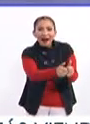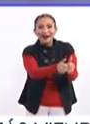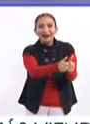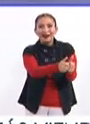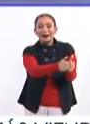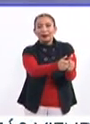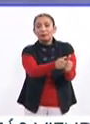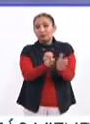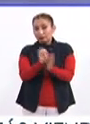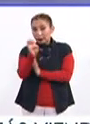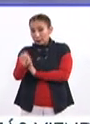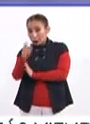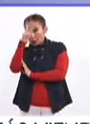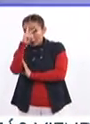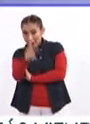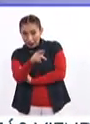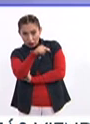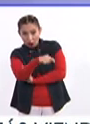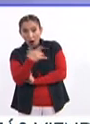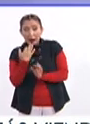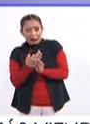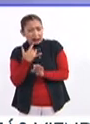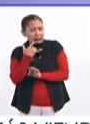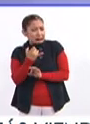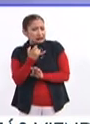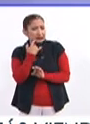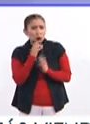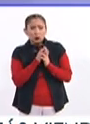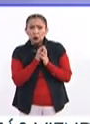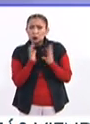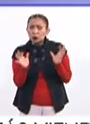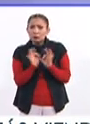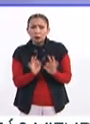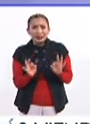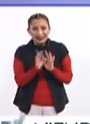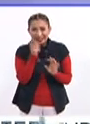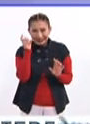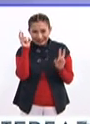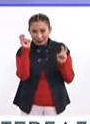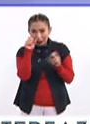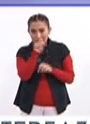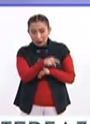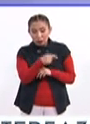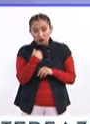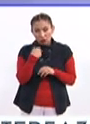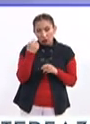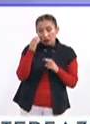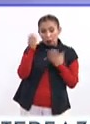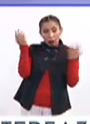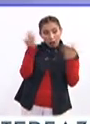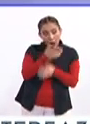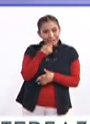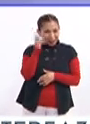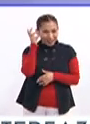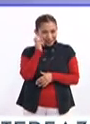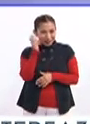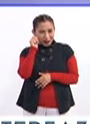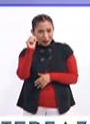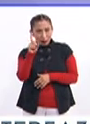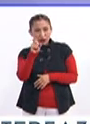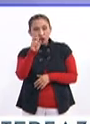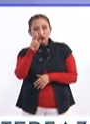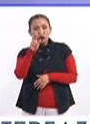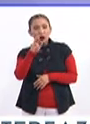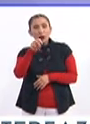en el caso, por decir, México ahorita va a hacer esfuerzos verdaderamente muy importantes en esta materia. Y yo estoy muy sorprendido cuando estaba yo escuchando al